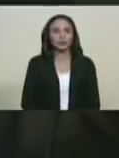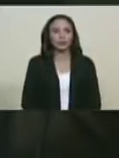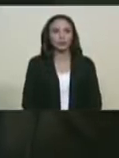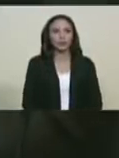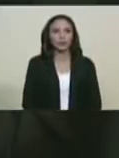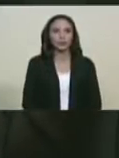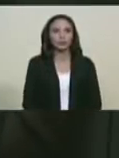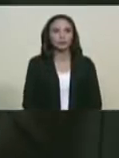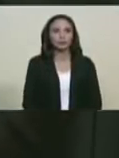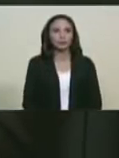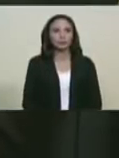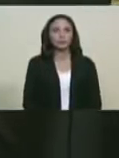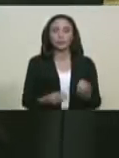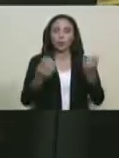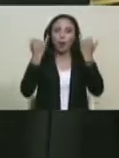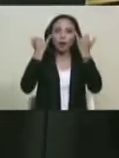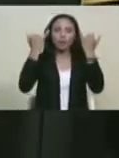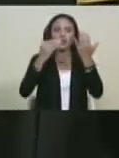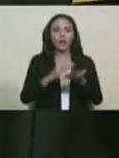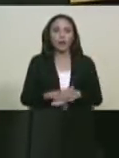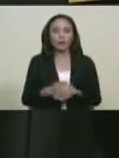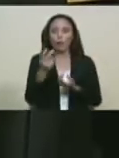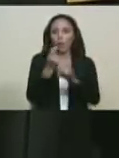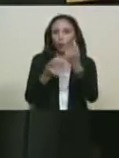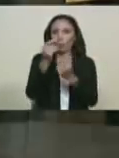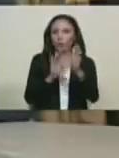para una nueva economía